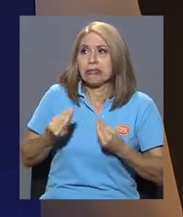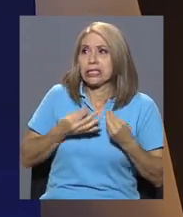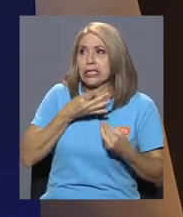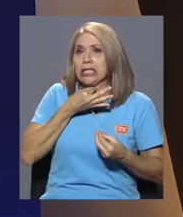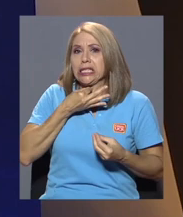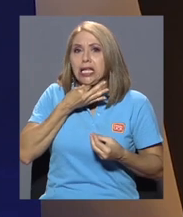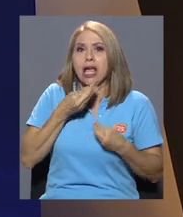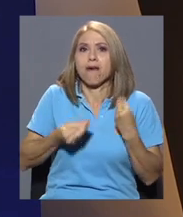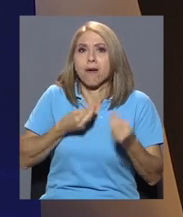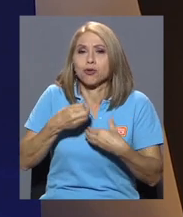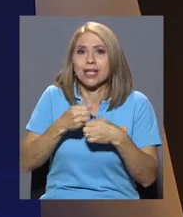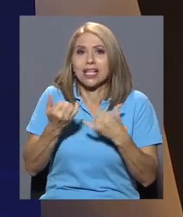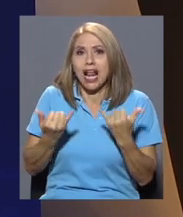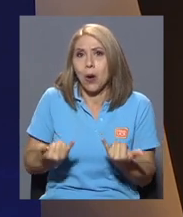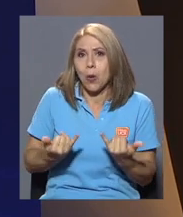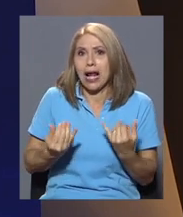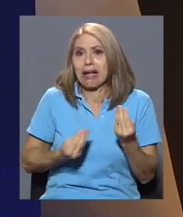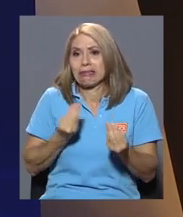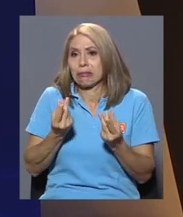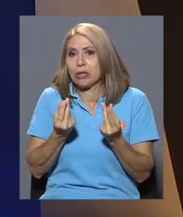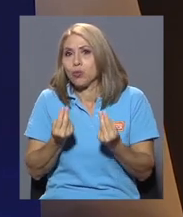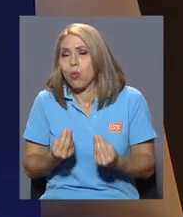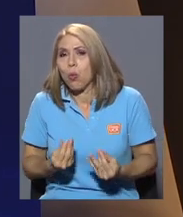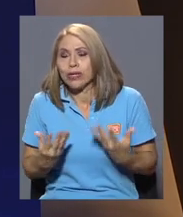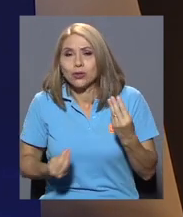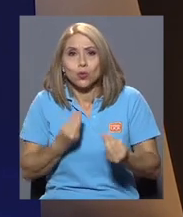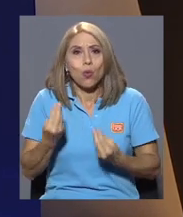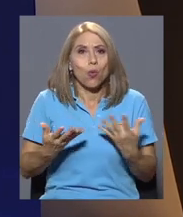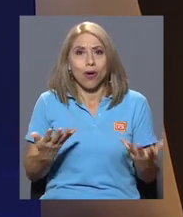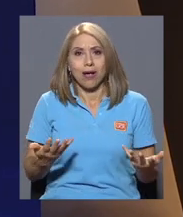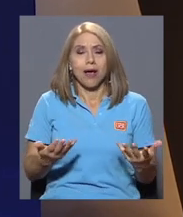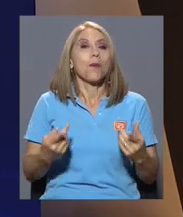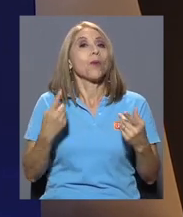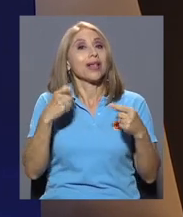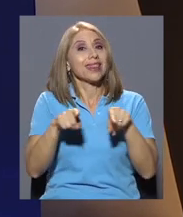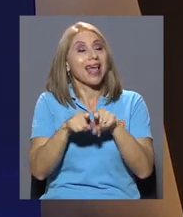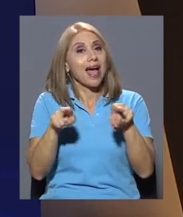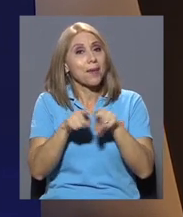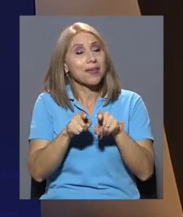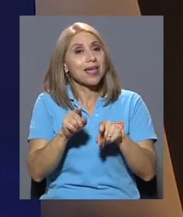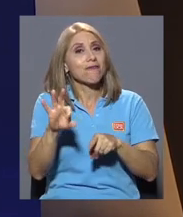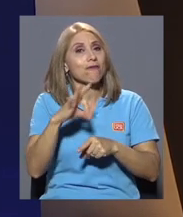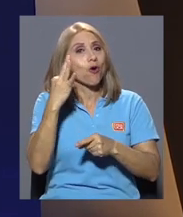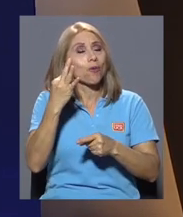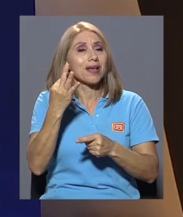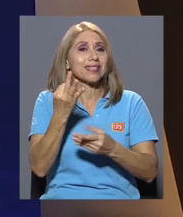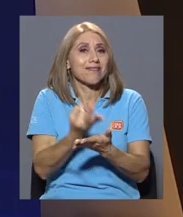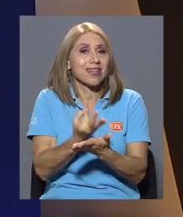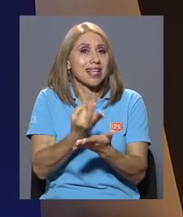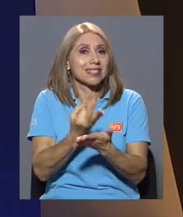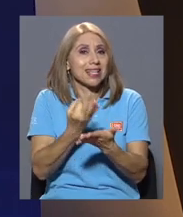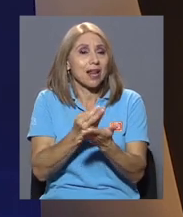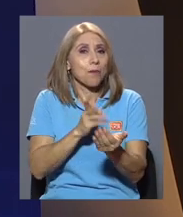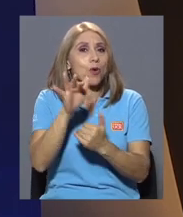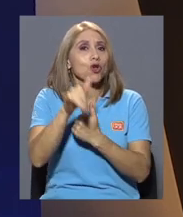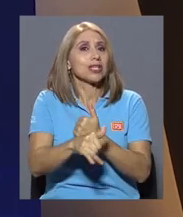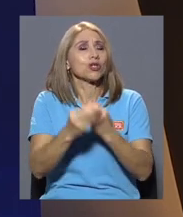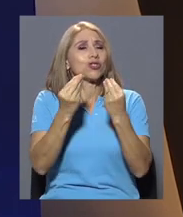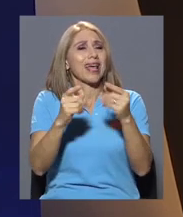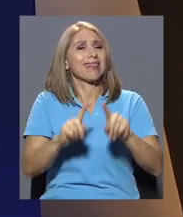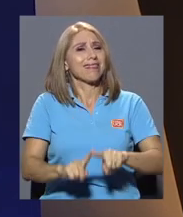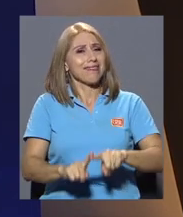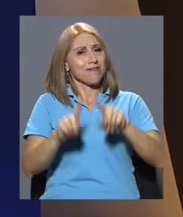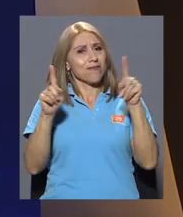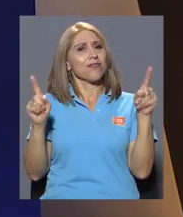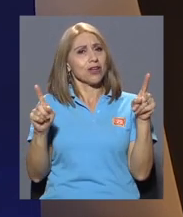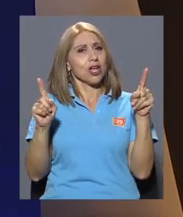más allá del presupuesto y respecto de esto porque también las formas de financiar proyectos tan disruptivos pues no son muy